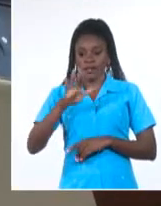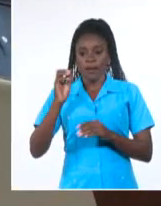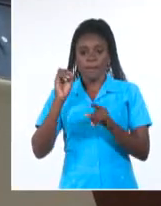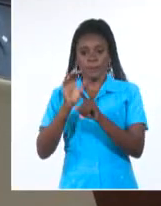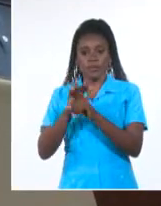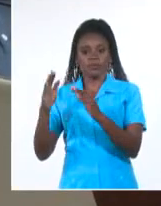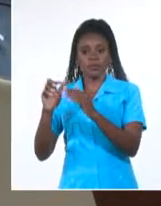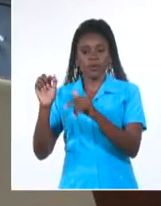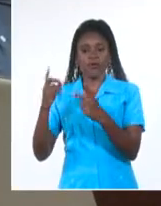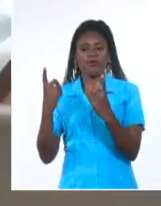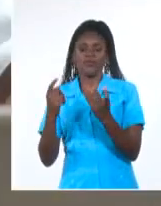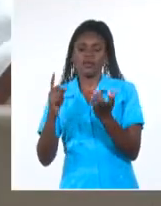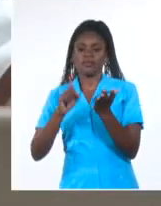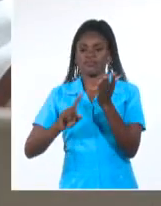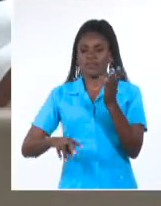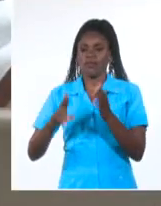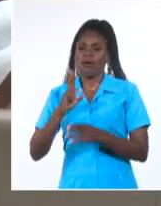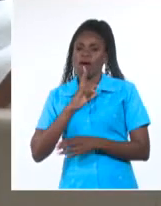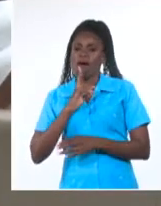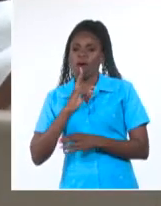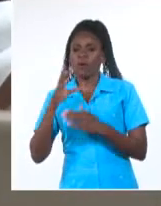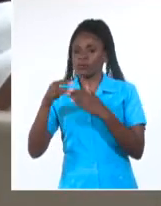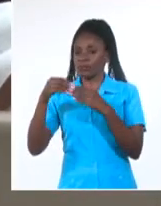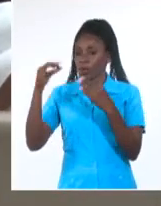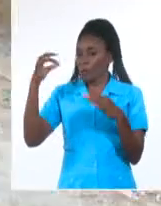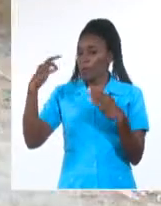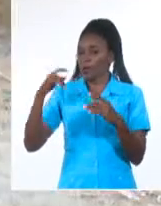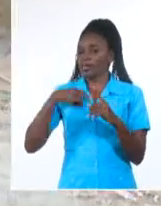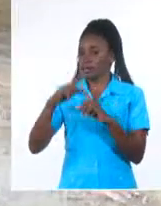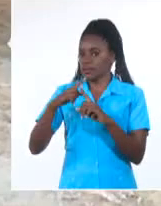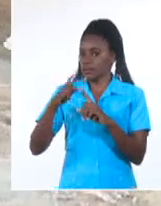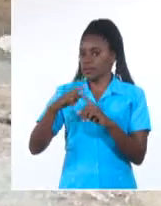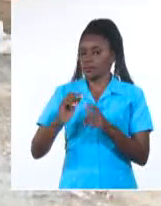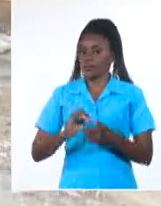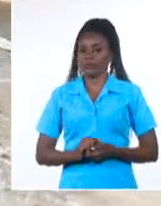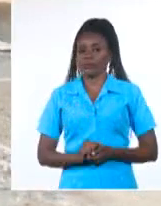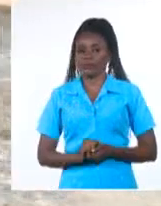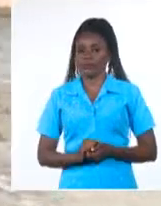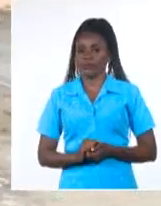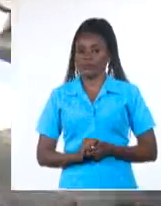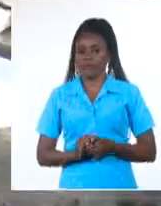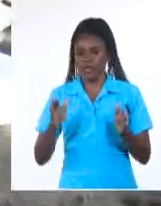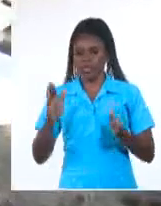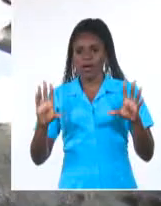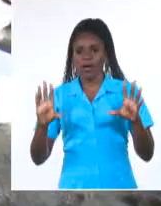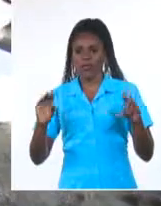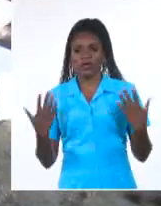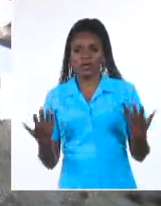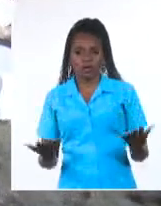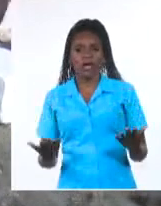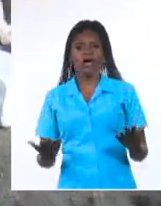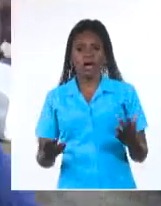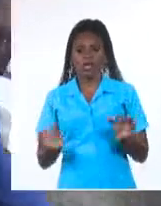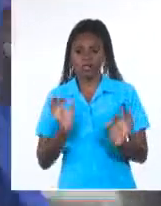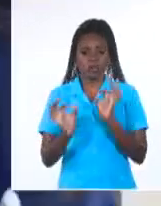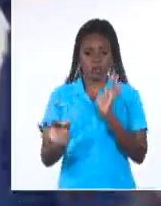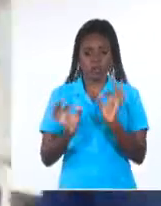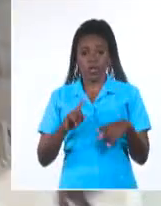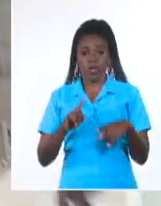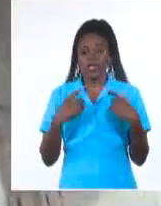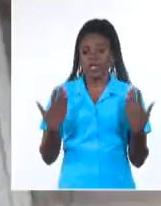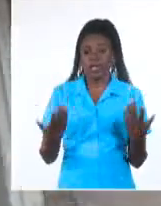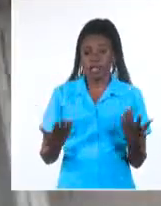servicio eléctrico, acueducto y documentación técnica. Entre los puntos estuvo la situación de los aseguramientos previstos a través